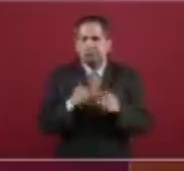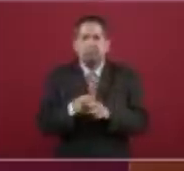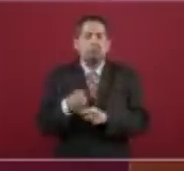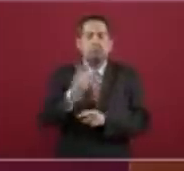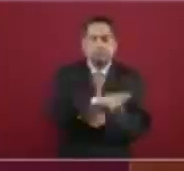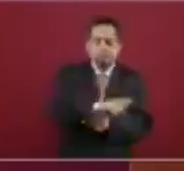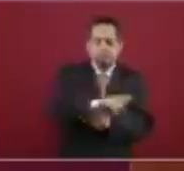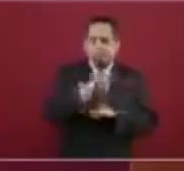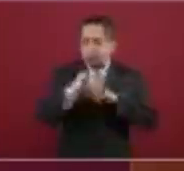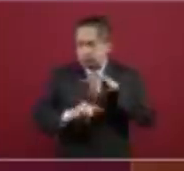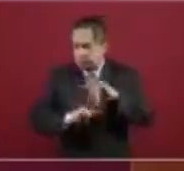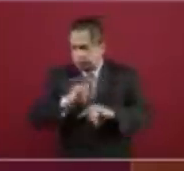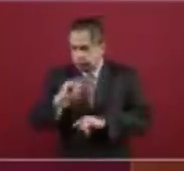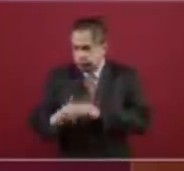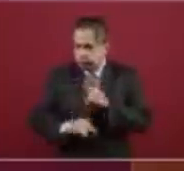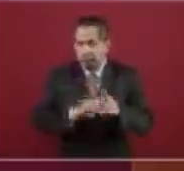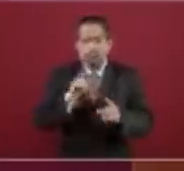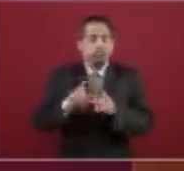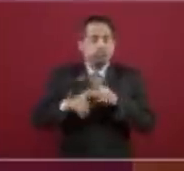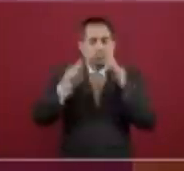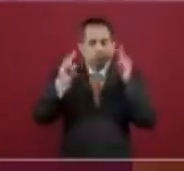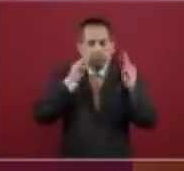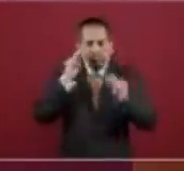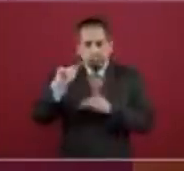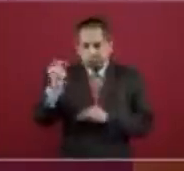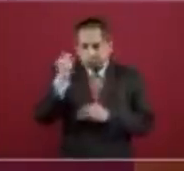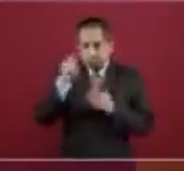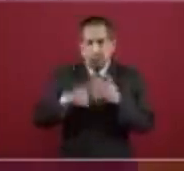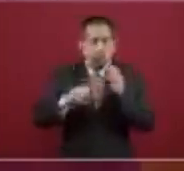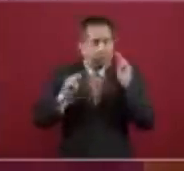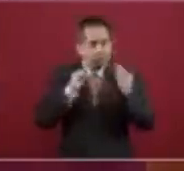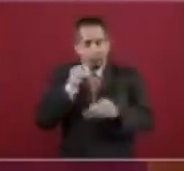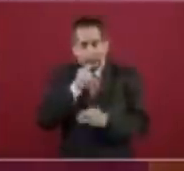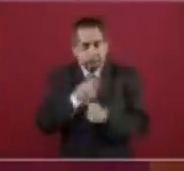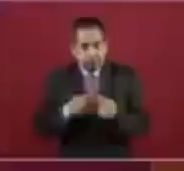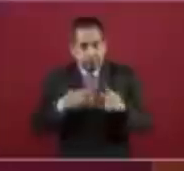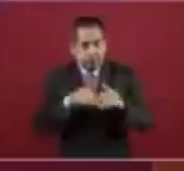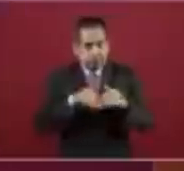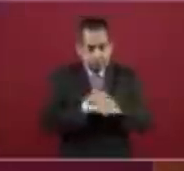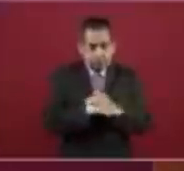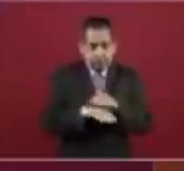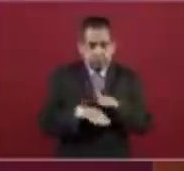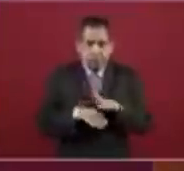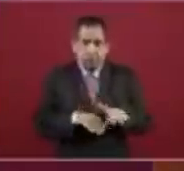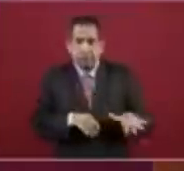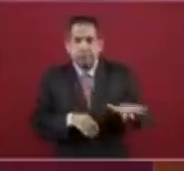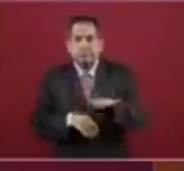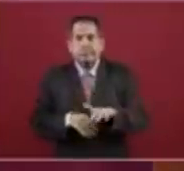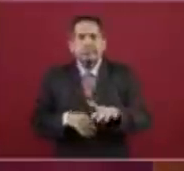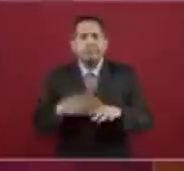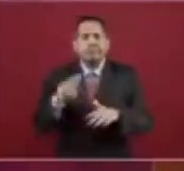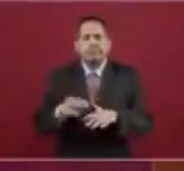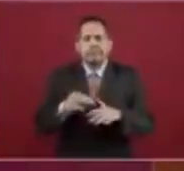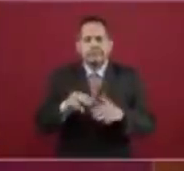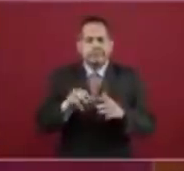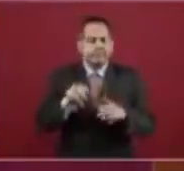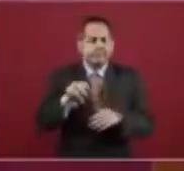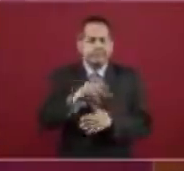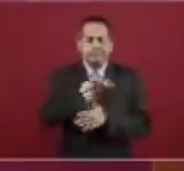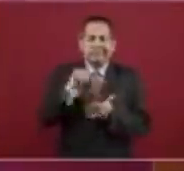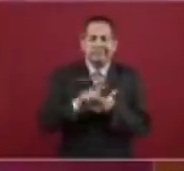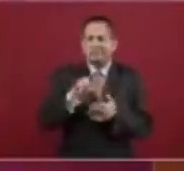feria, el Museo Tecnológico, el Museo del Niño, y entrar a lo que llamamos el Centro